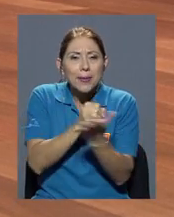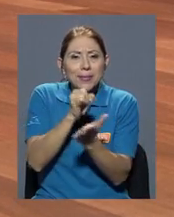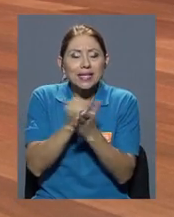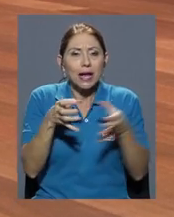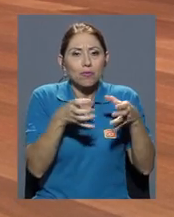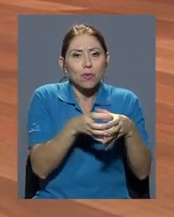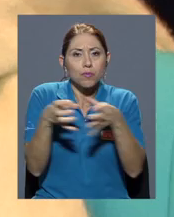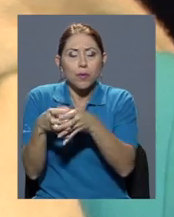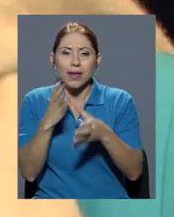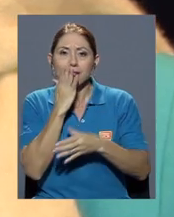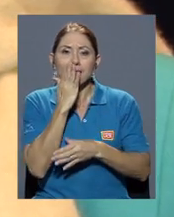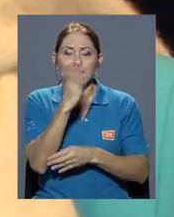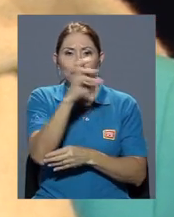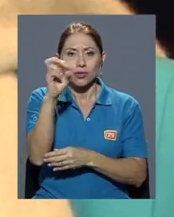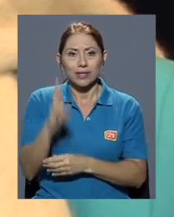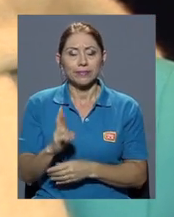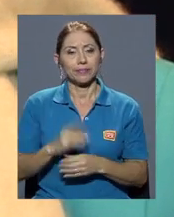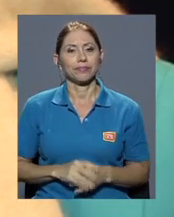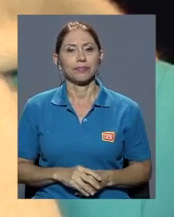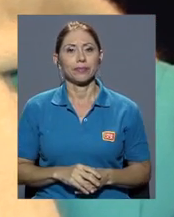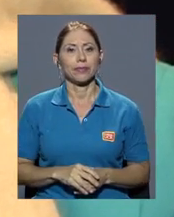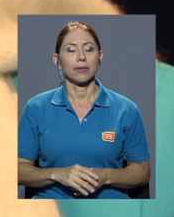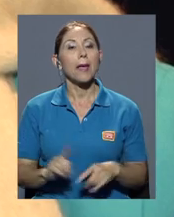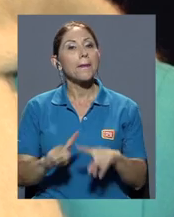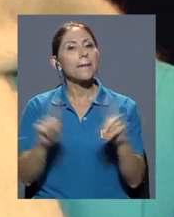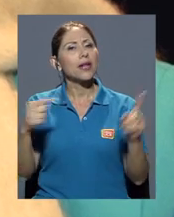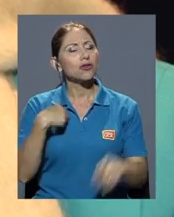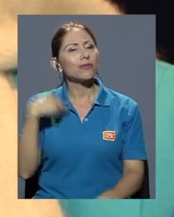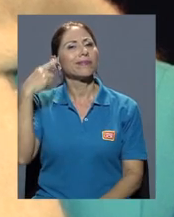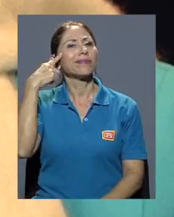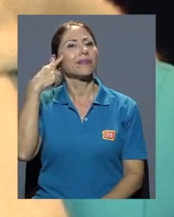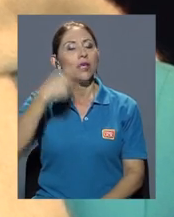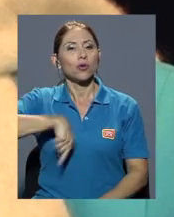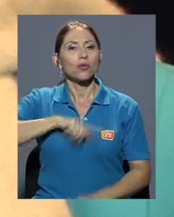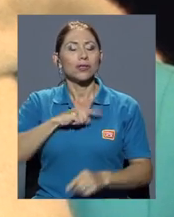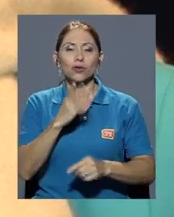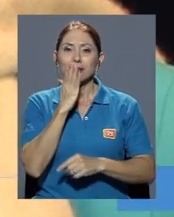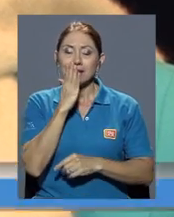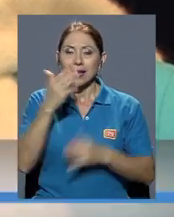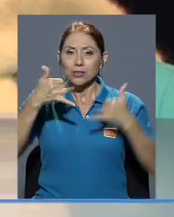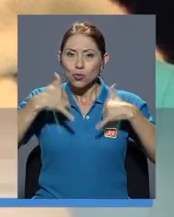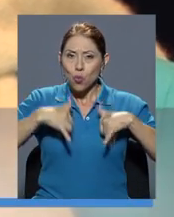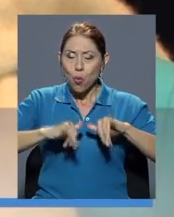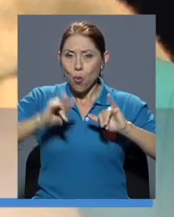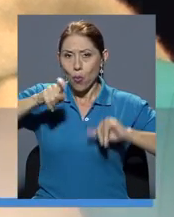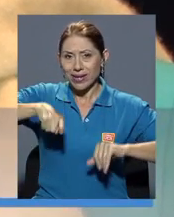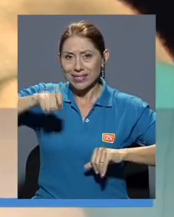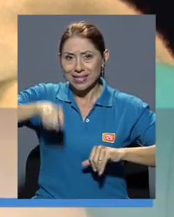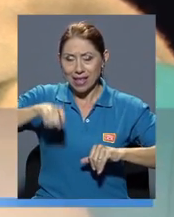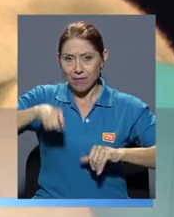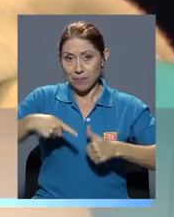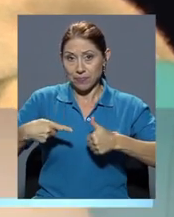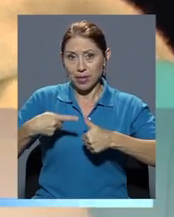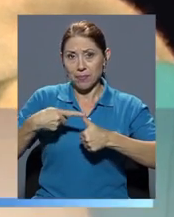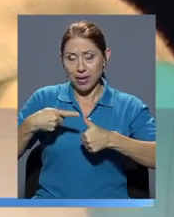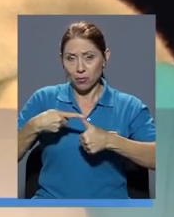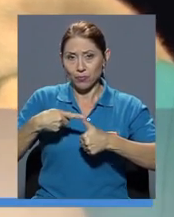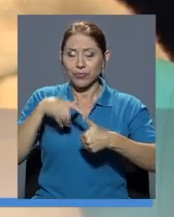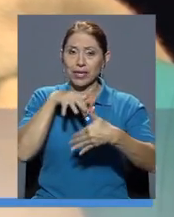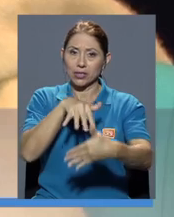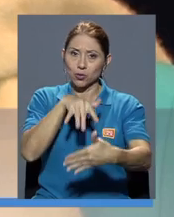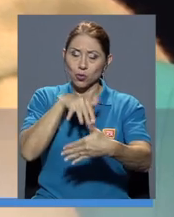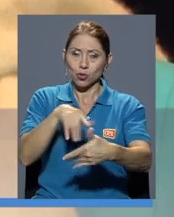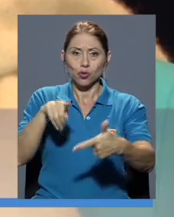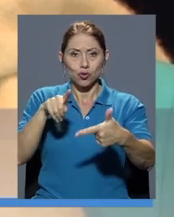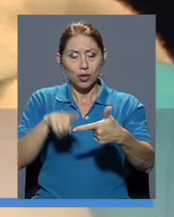indígenas costarricenses. Pero sí consideré que los indígenas nuestros sí todavía necesitaban de, primero de estudios y